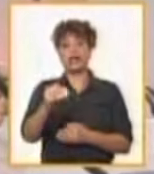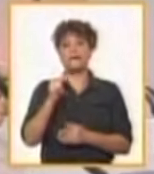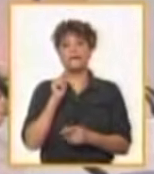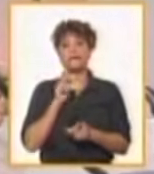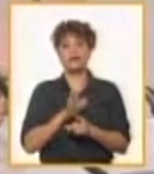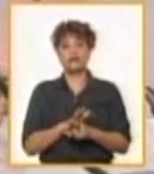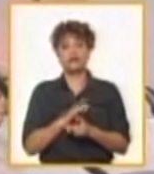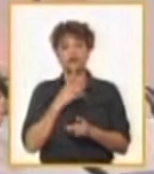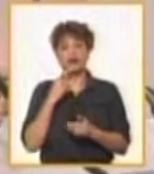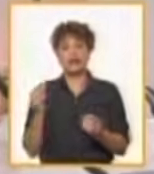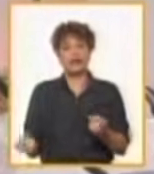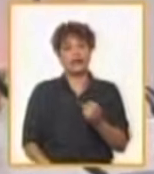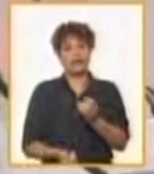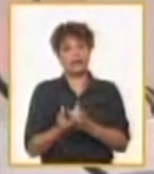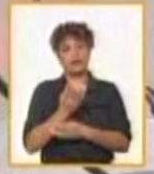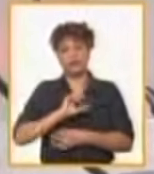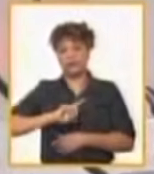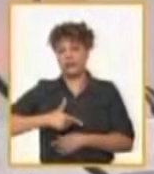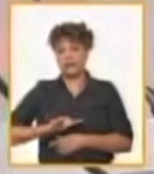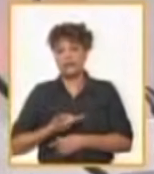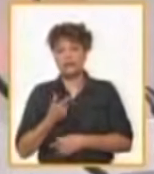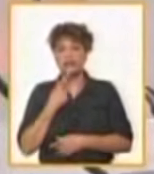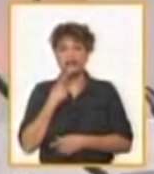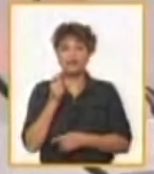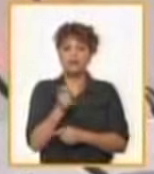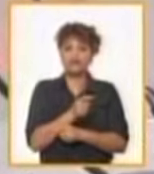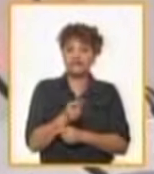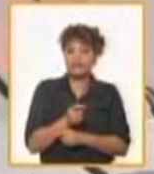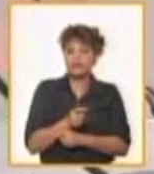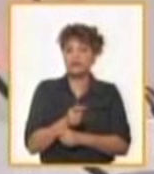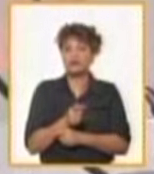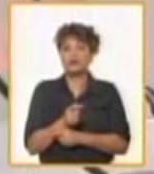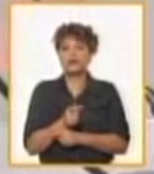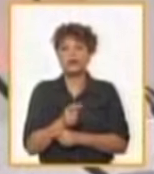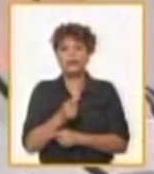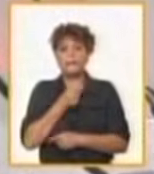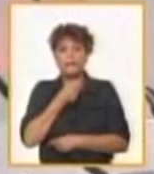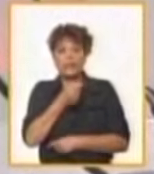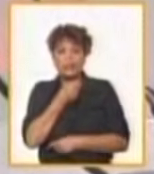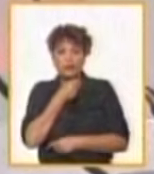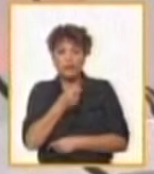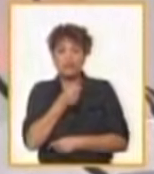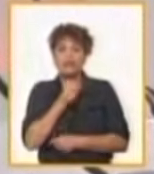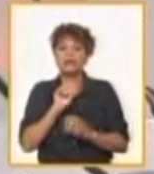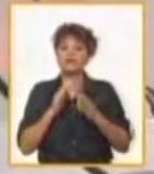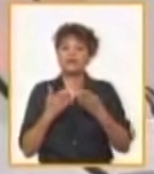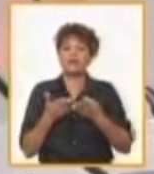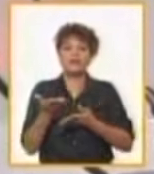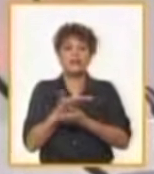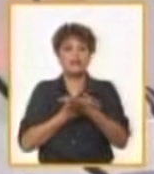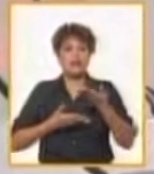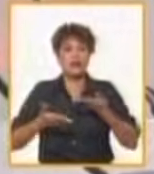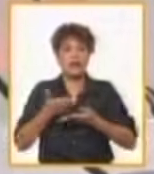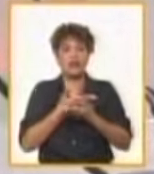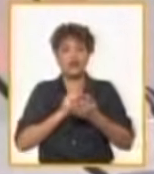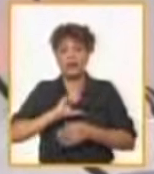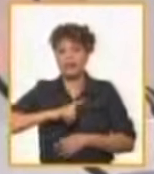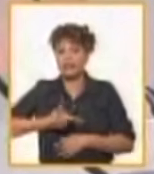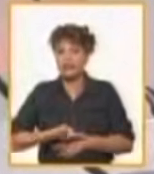instituciones a los artistas y a los creadores. Es la revolución la que ha posibilitado ese diálogo entre artistas y creadores con